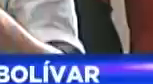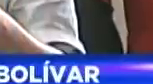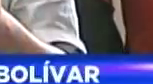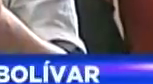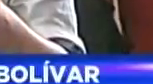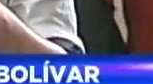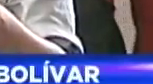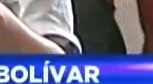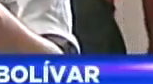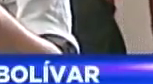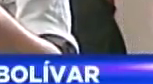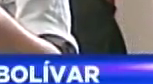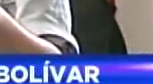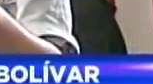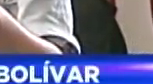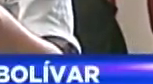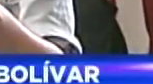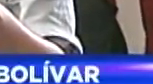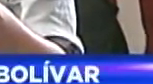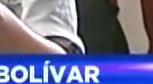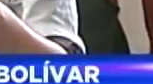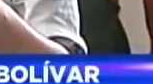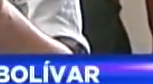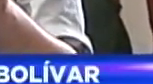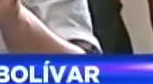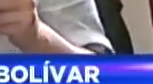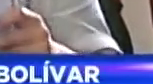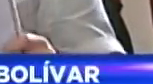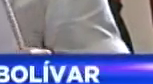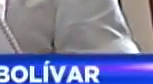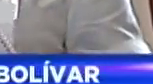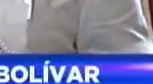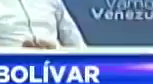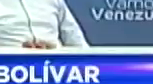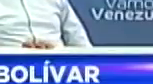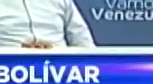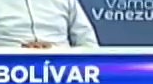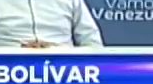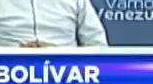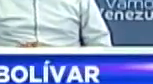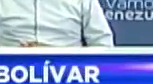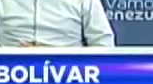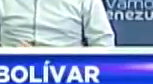la prioridad número uno del presidente para su próximo mandato?